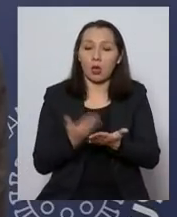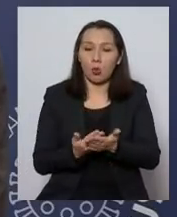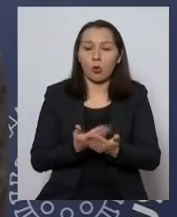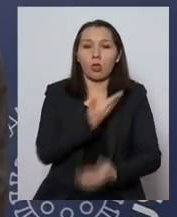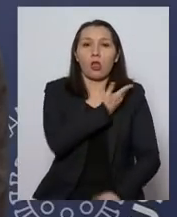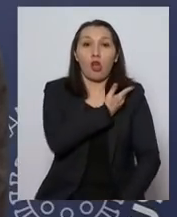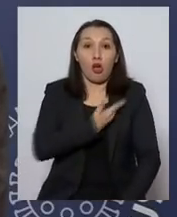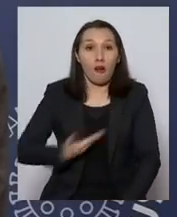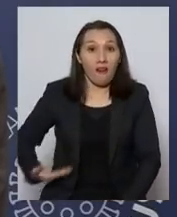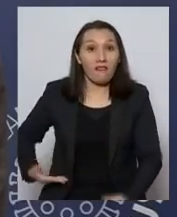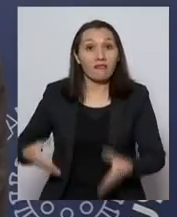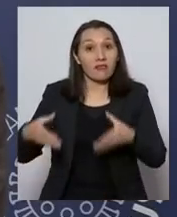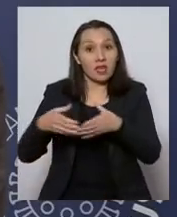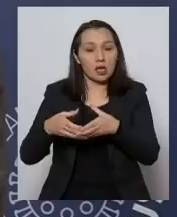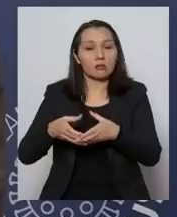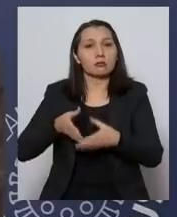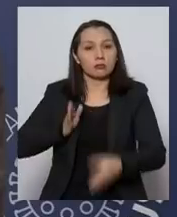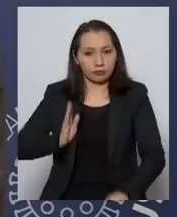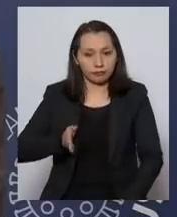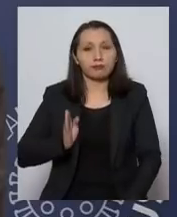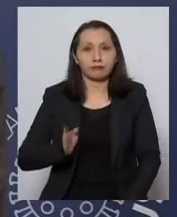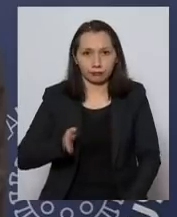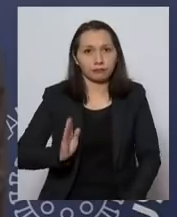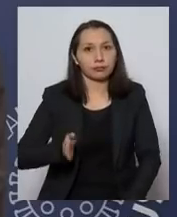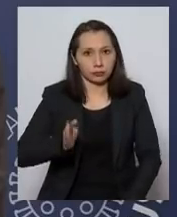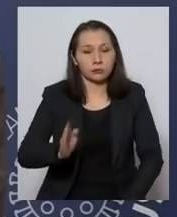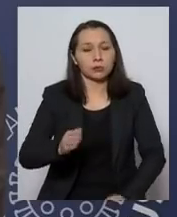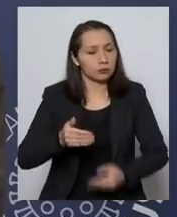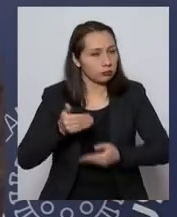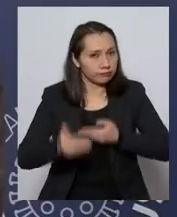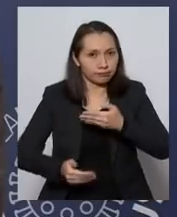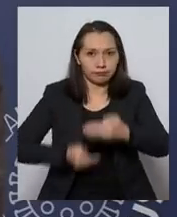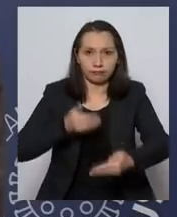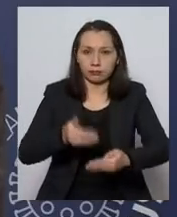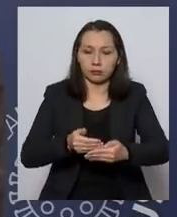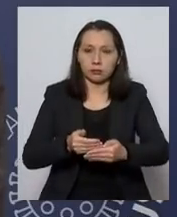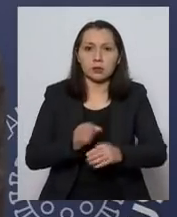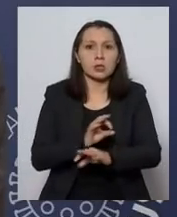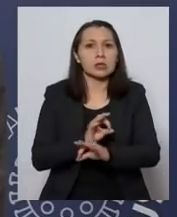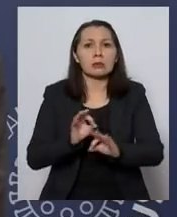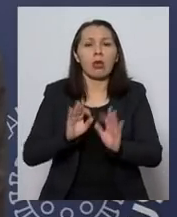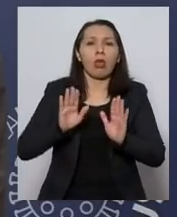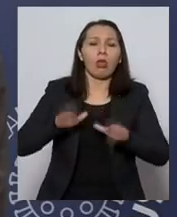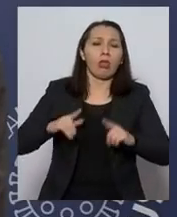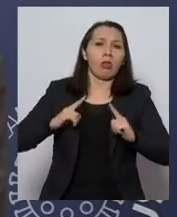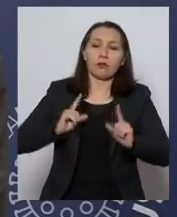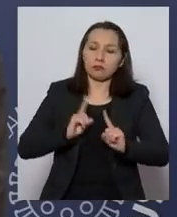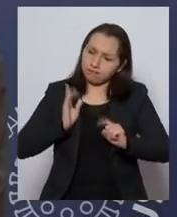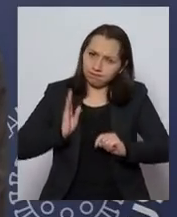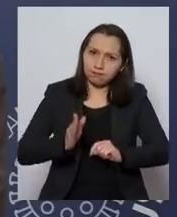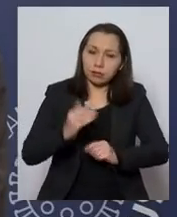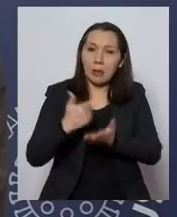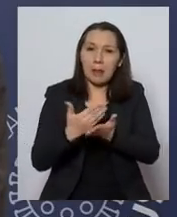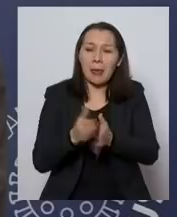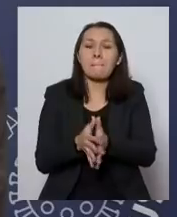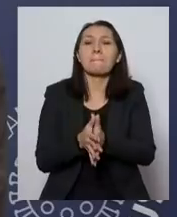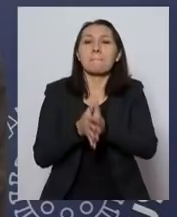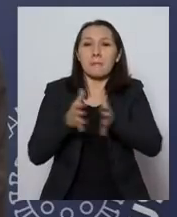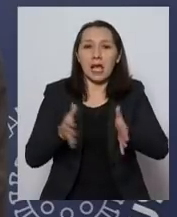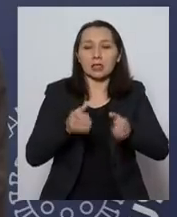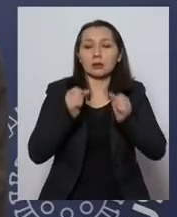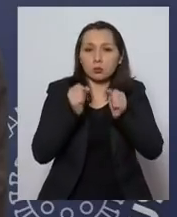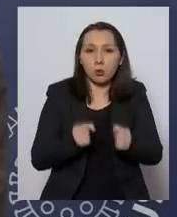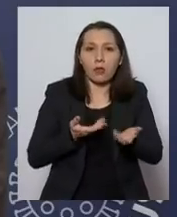del gobierno es seguir adelante en forma implacable con este plan de aumento de